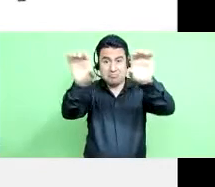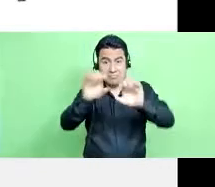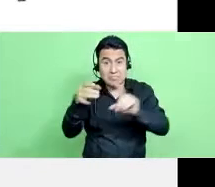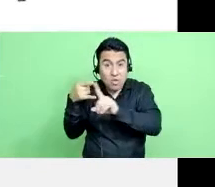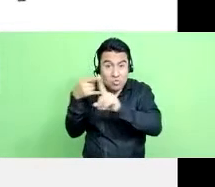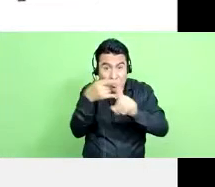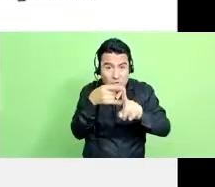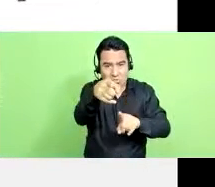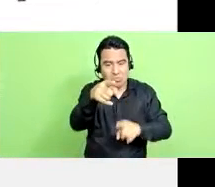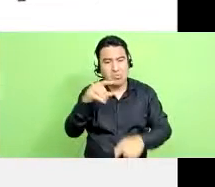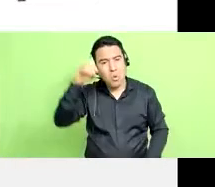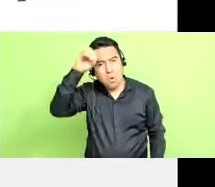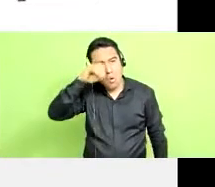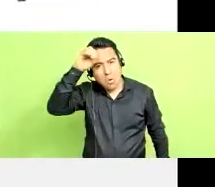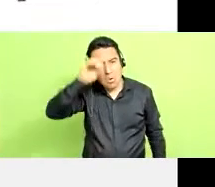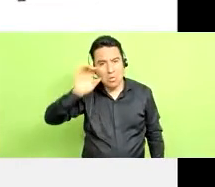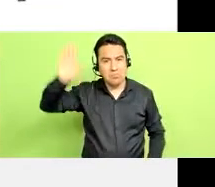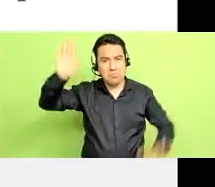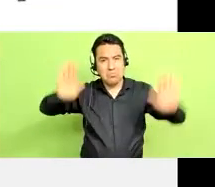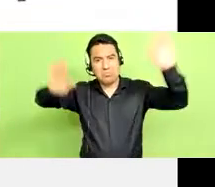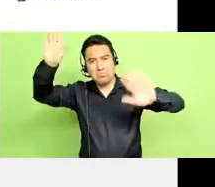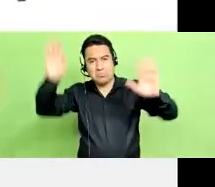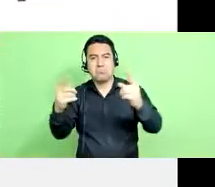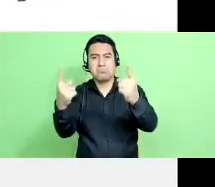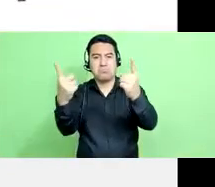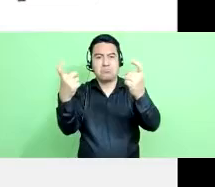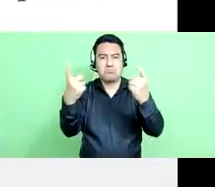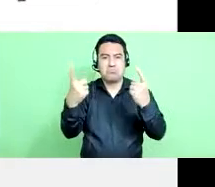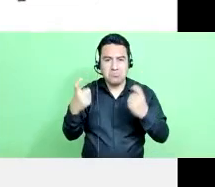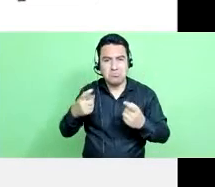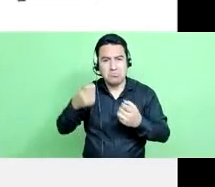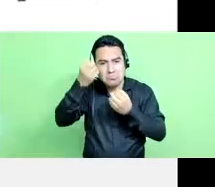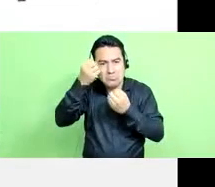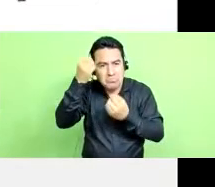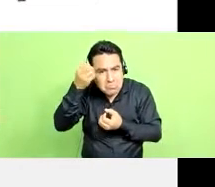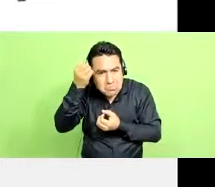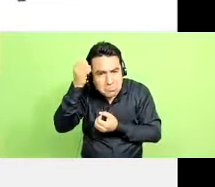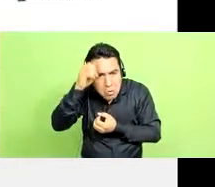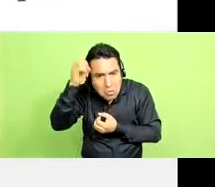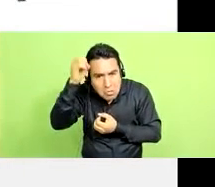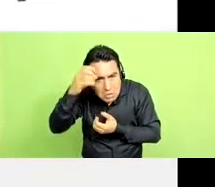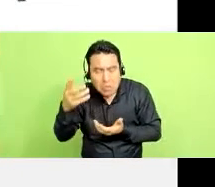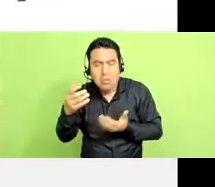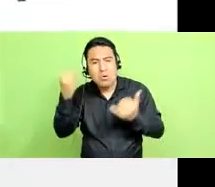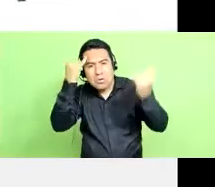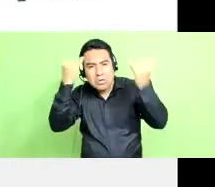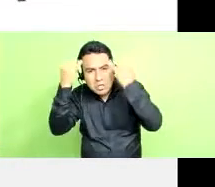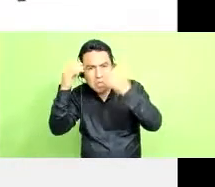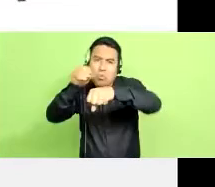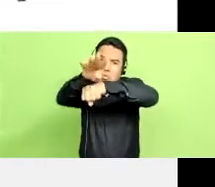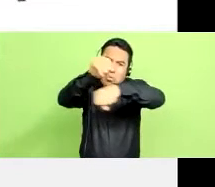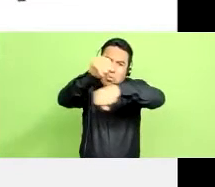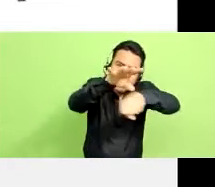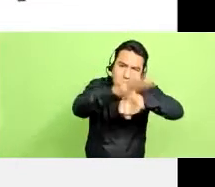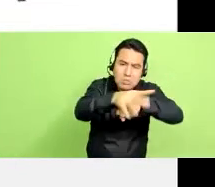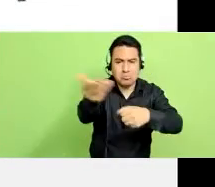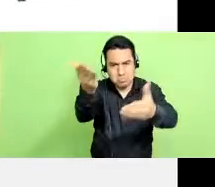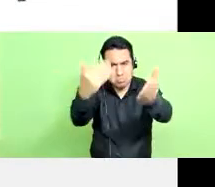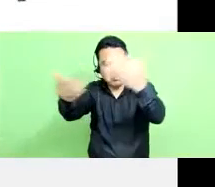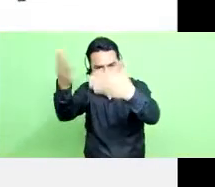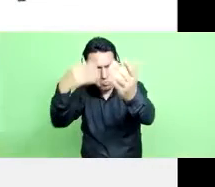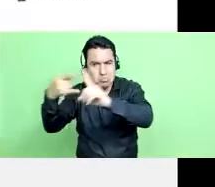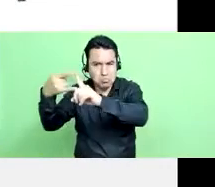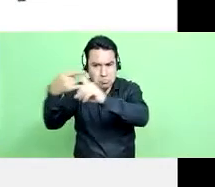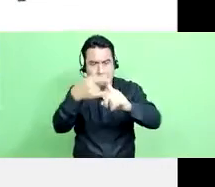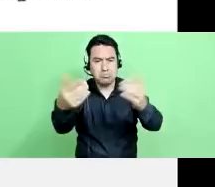pues vamos a escuchar a cada persona a cada organización respecto a sus aportes o comentarios